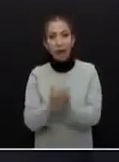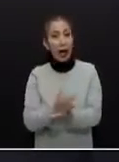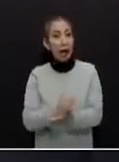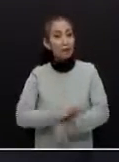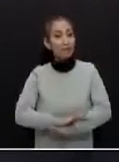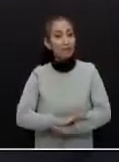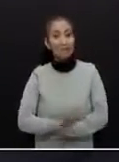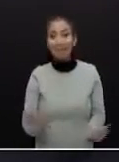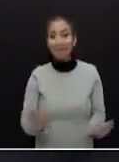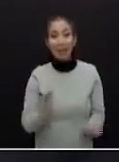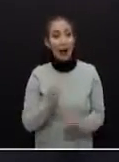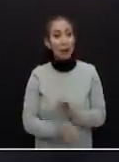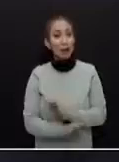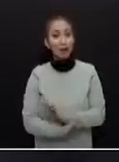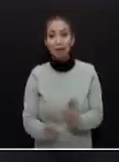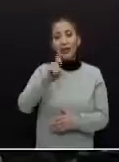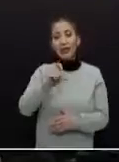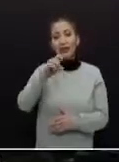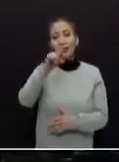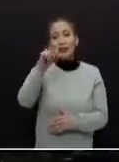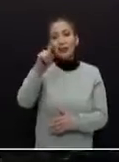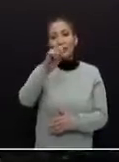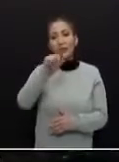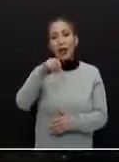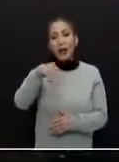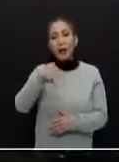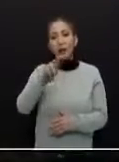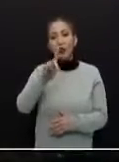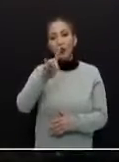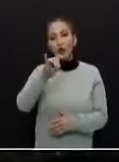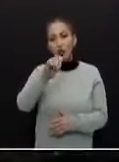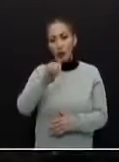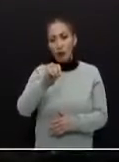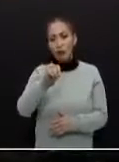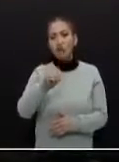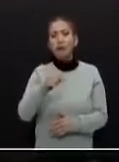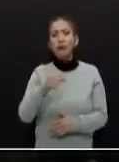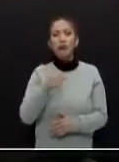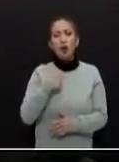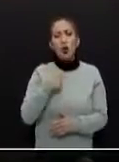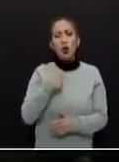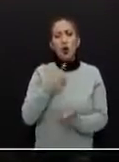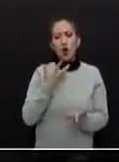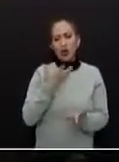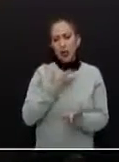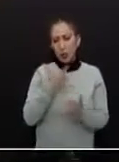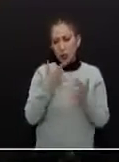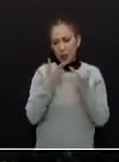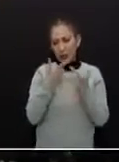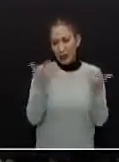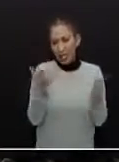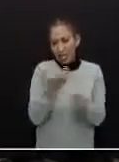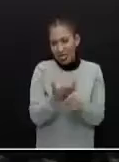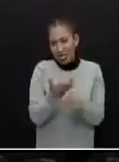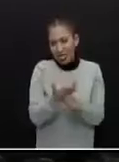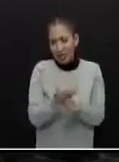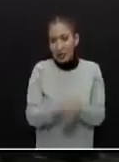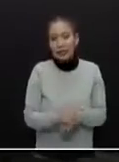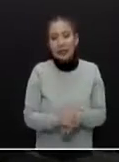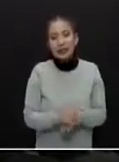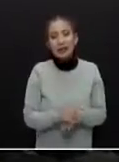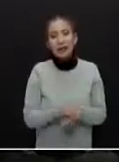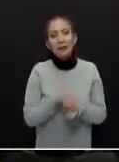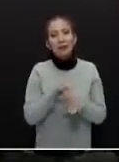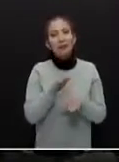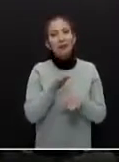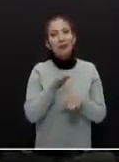Eso se acabó. En el acto en donde Héctor Fix Zamudio y Tita Radilla fueron reconocidos, sostuvo que lo